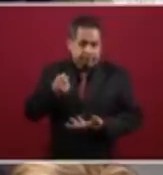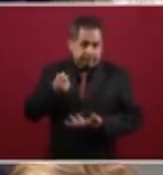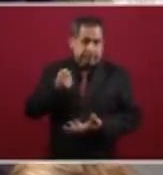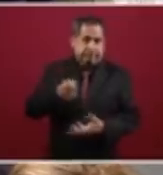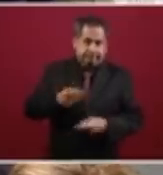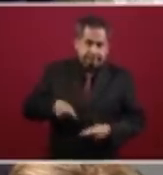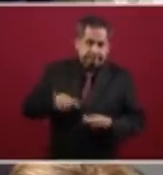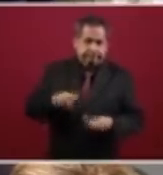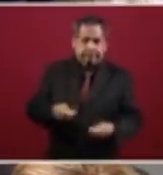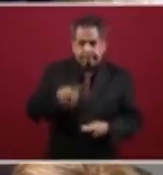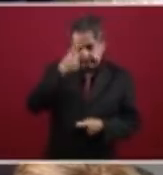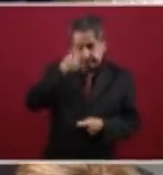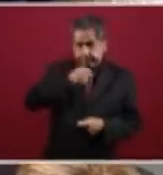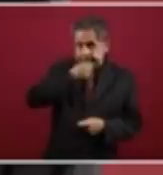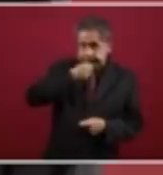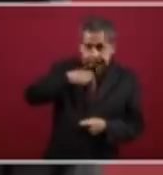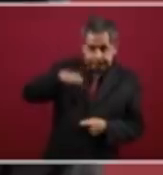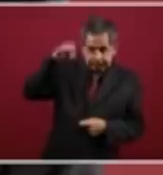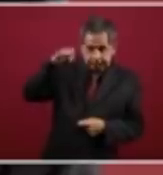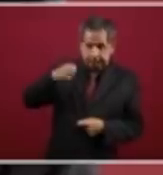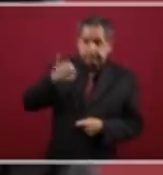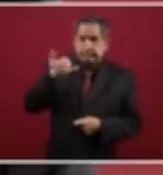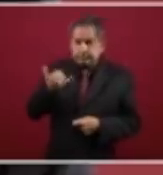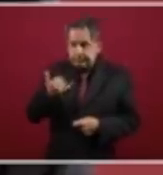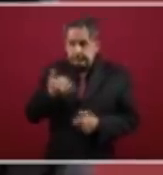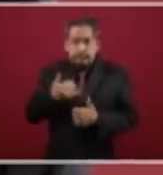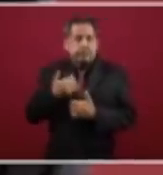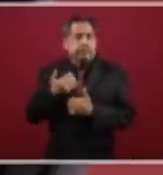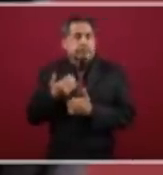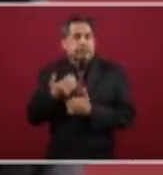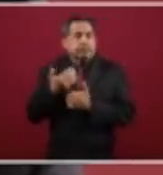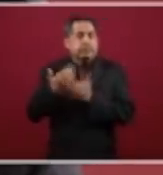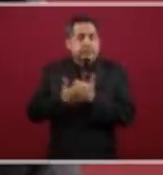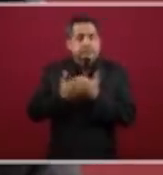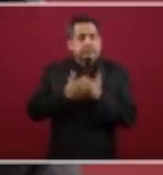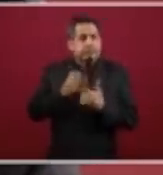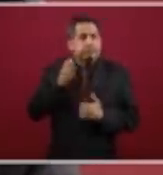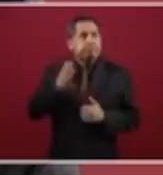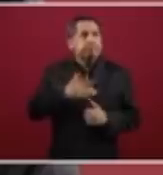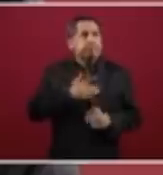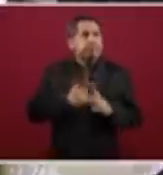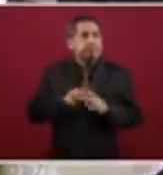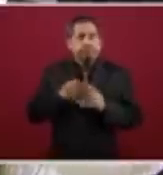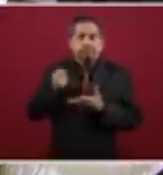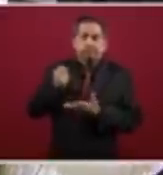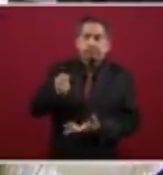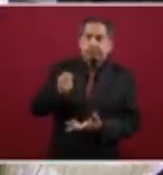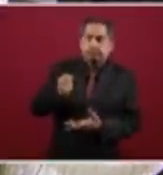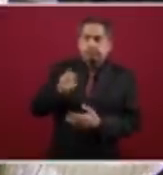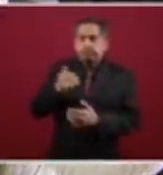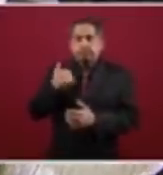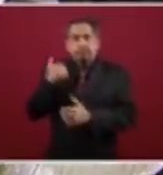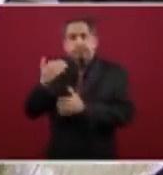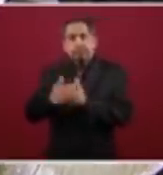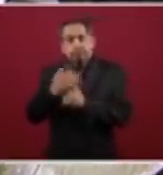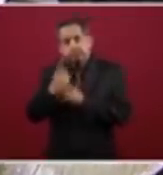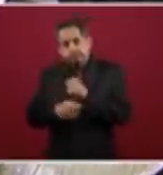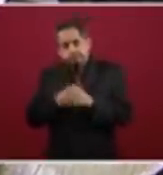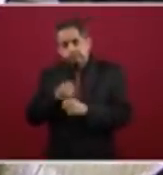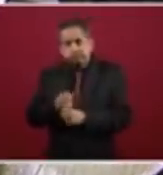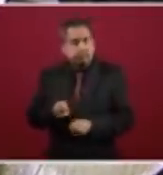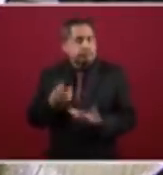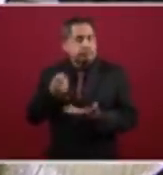este año y cuánto está estimado en el presupuesto del año próximo.